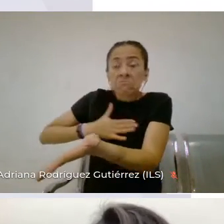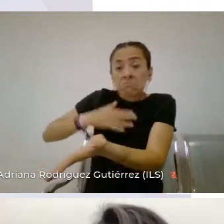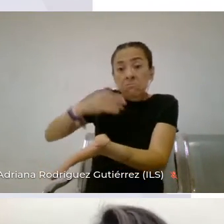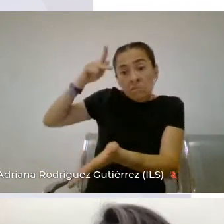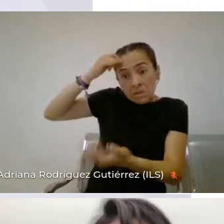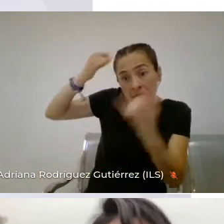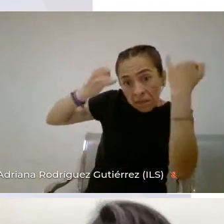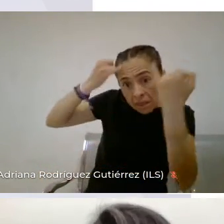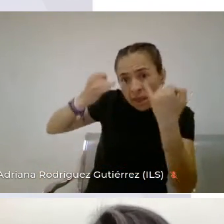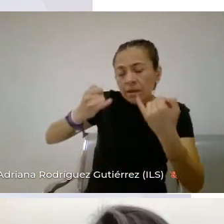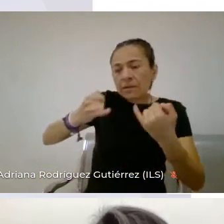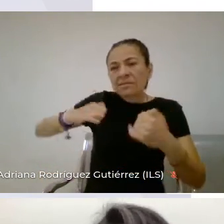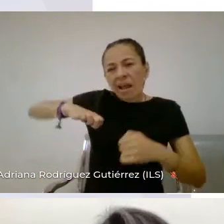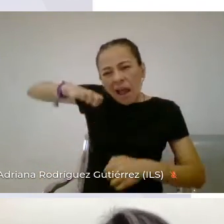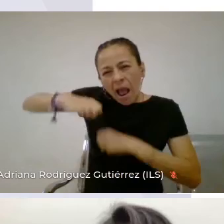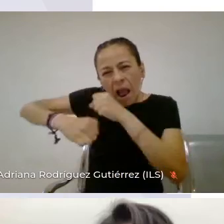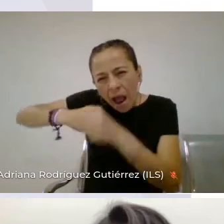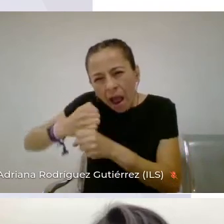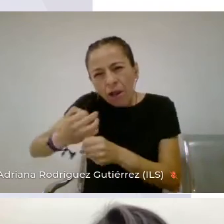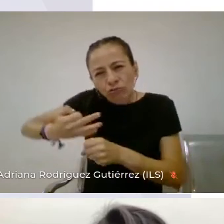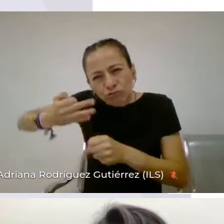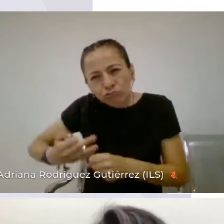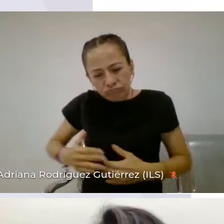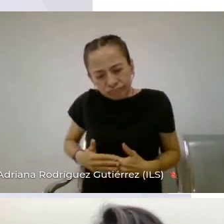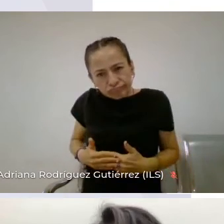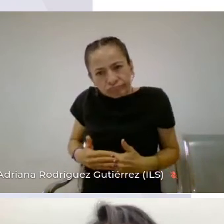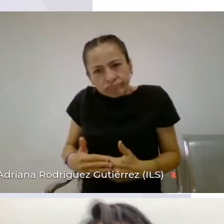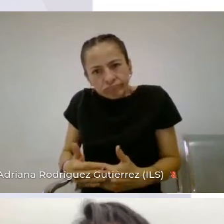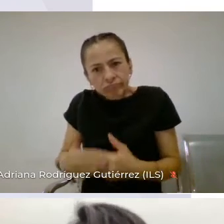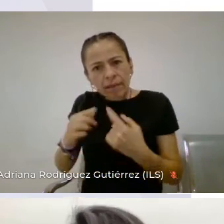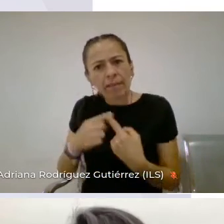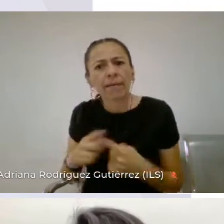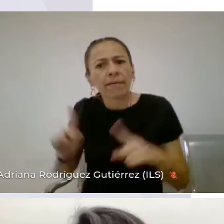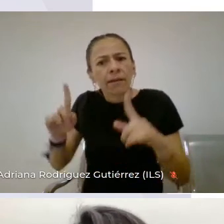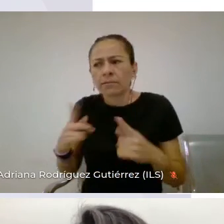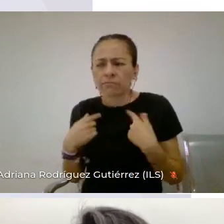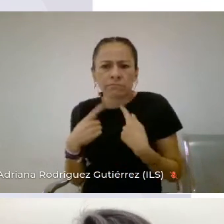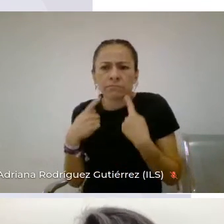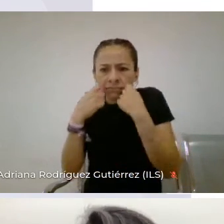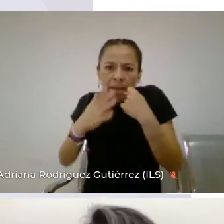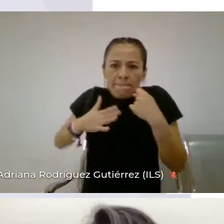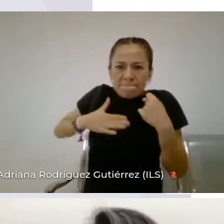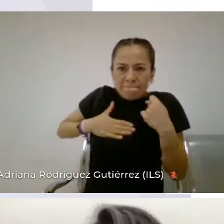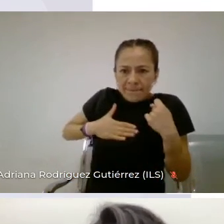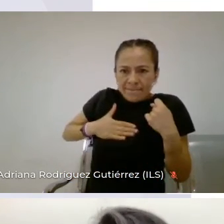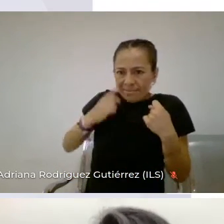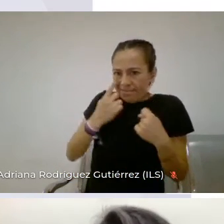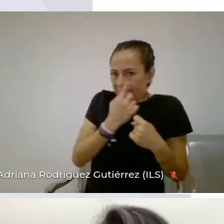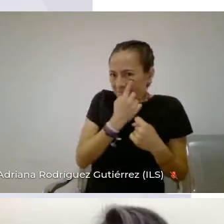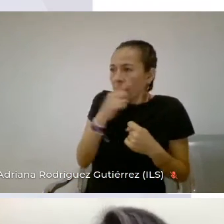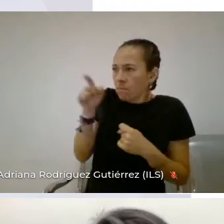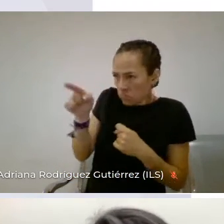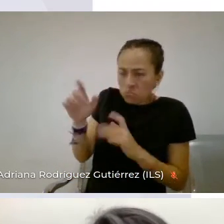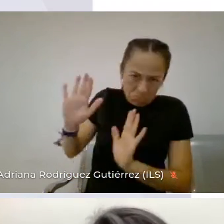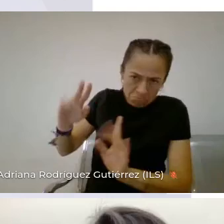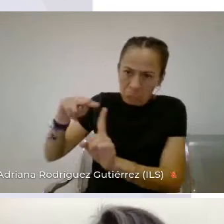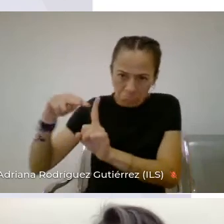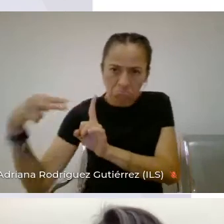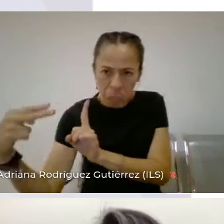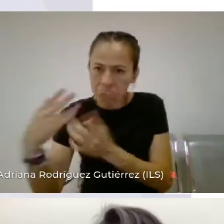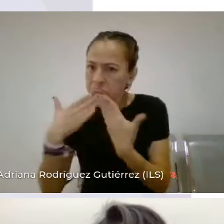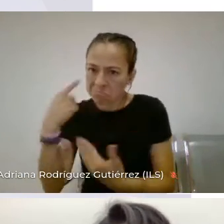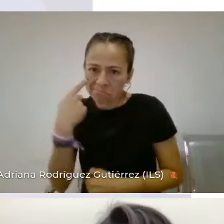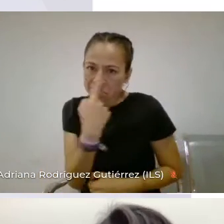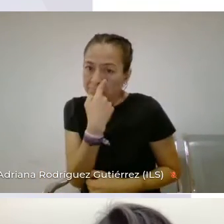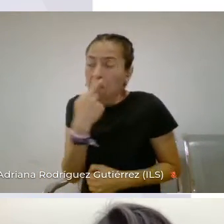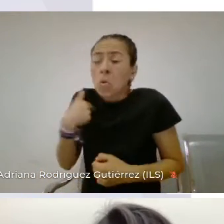que sepas que existe otra realidad a la cual también puedes tener acceso si, solo si tú quieres. Y